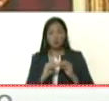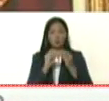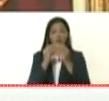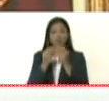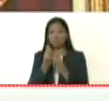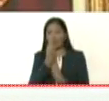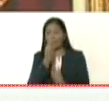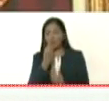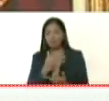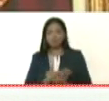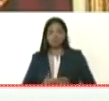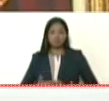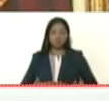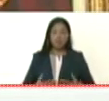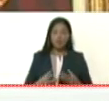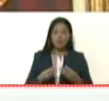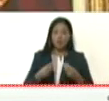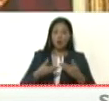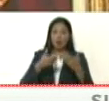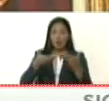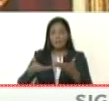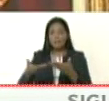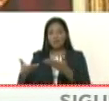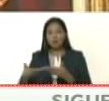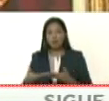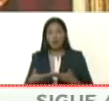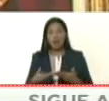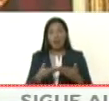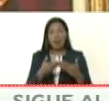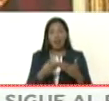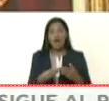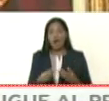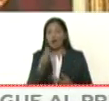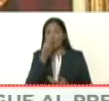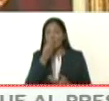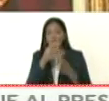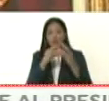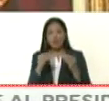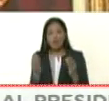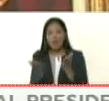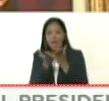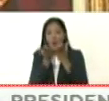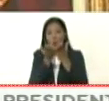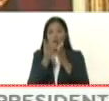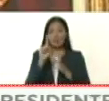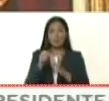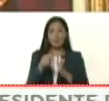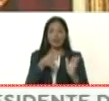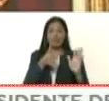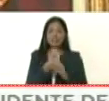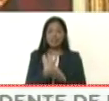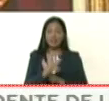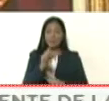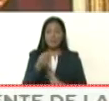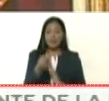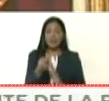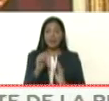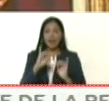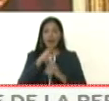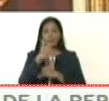nutricional, para garantizar los comedores escuelas Mama Rosa y para garantizar el